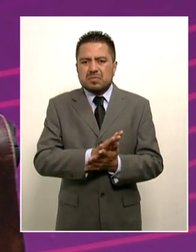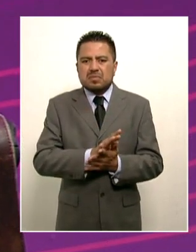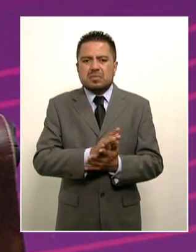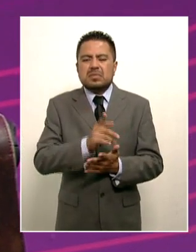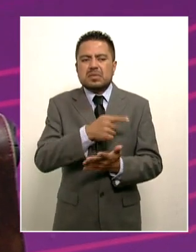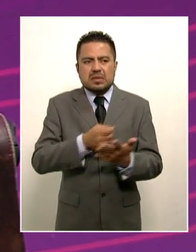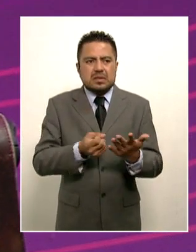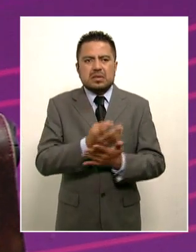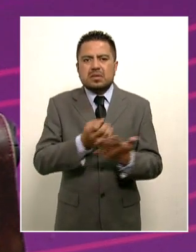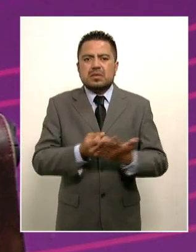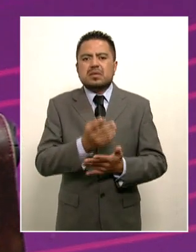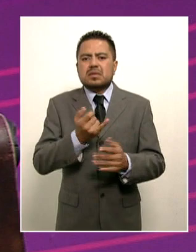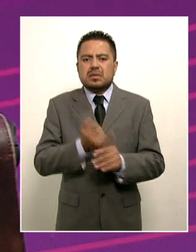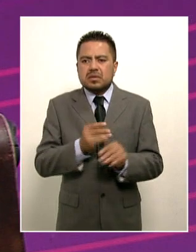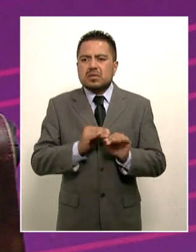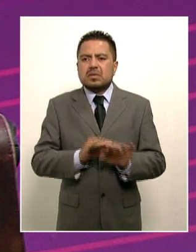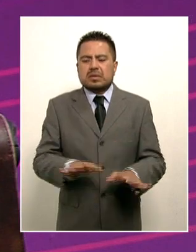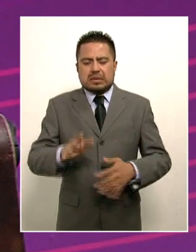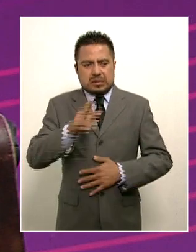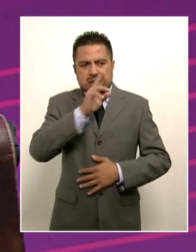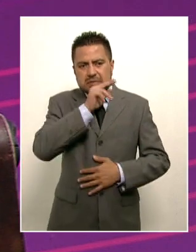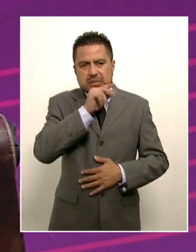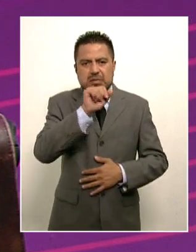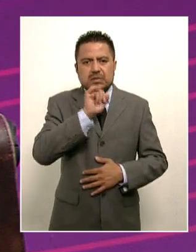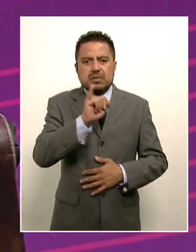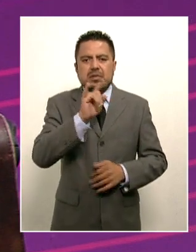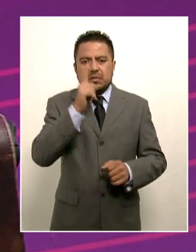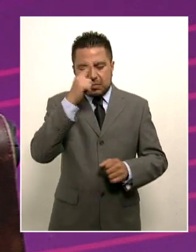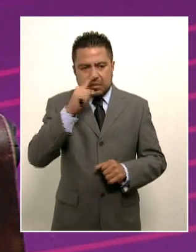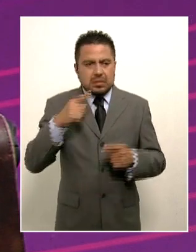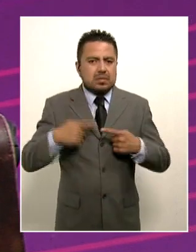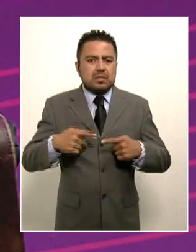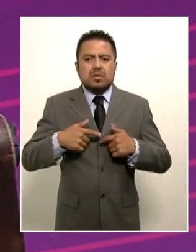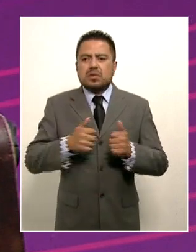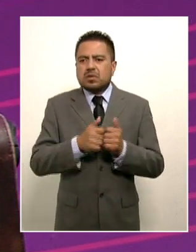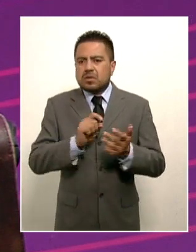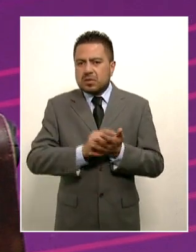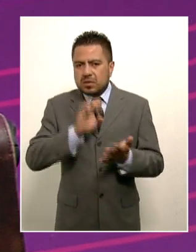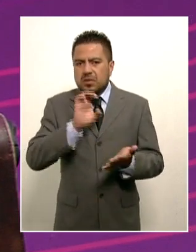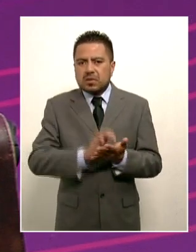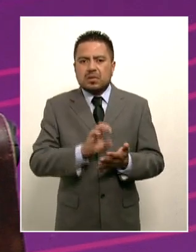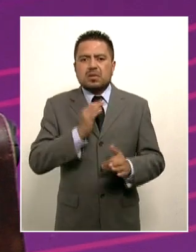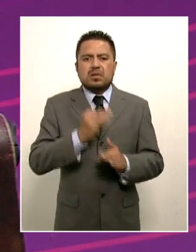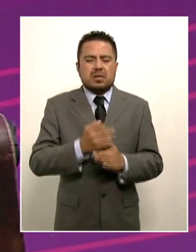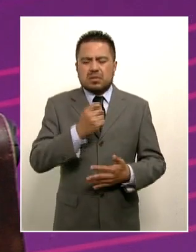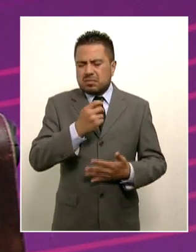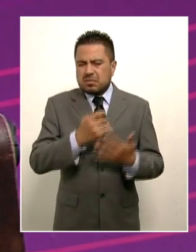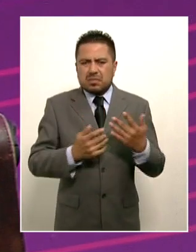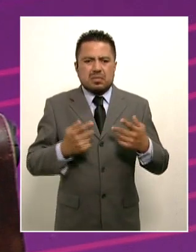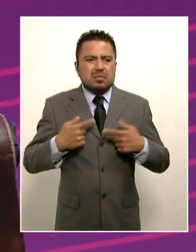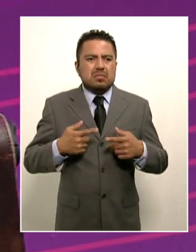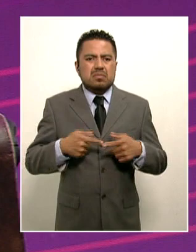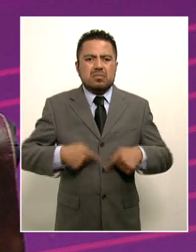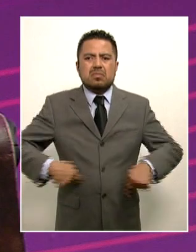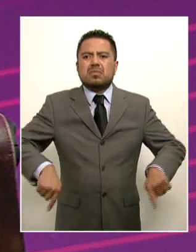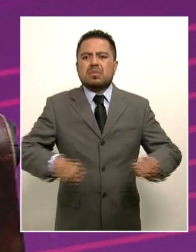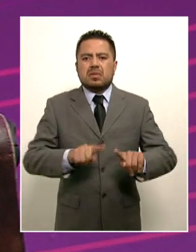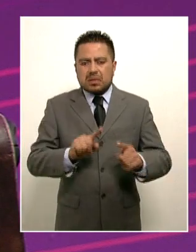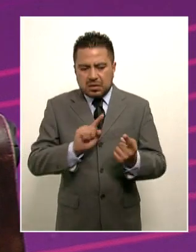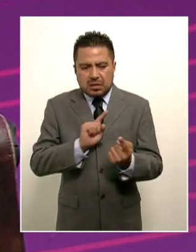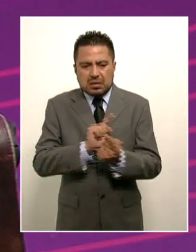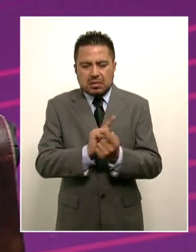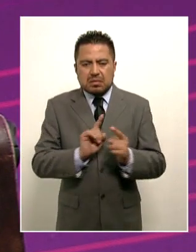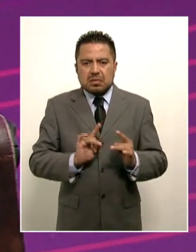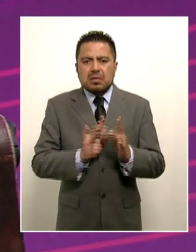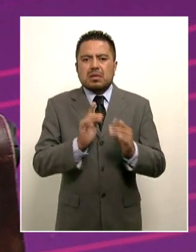un dato muy preocupante, y es que para las personas con discapacidad, la inmensa mayoría ha